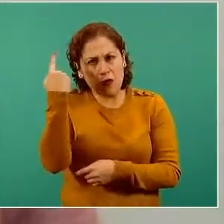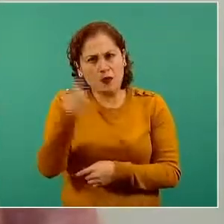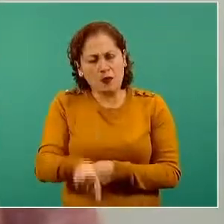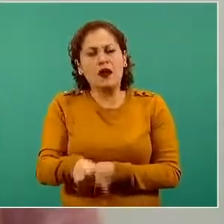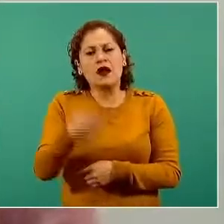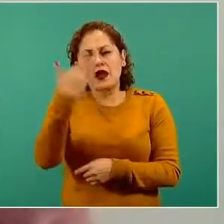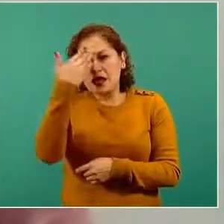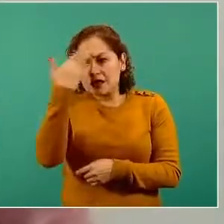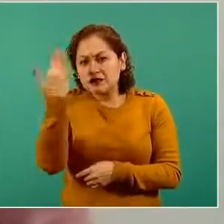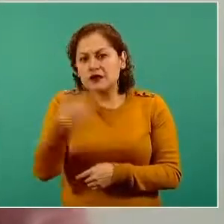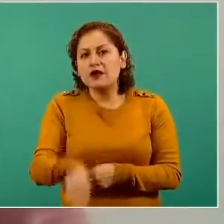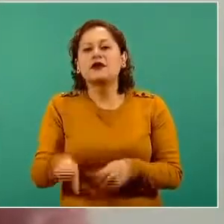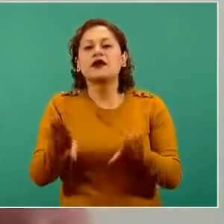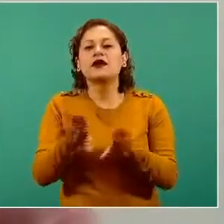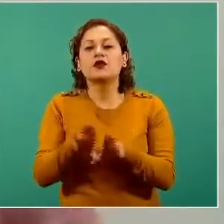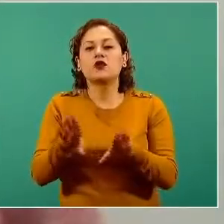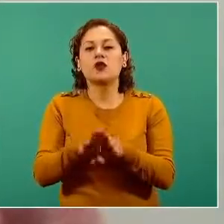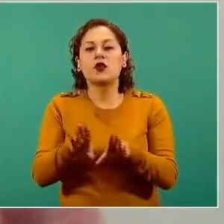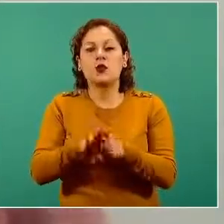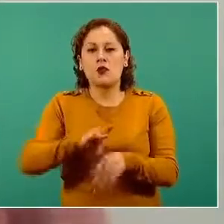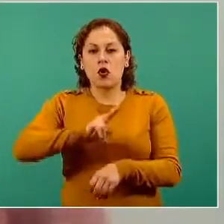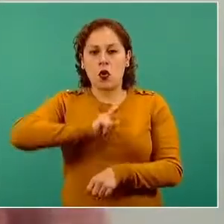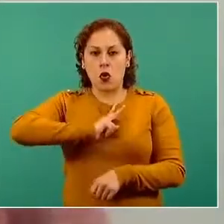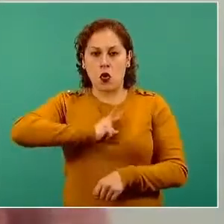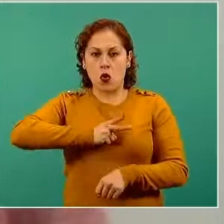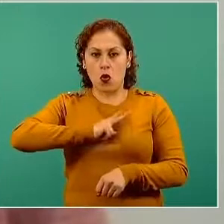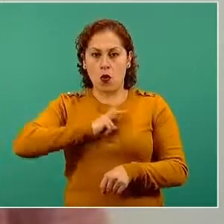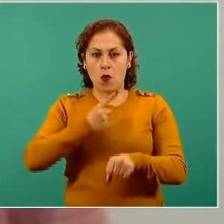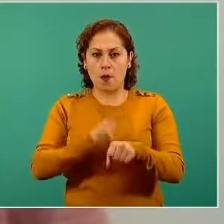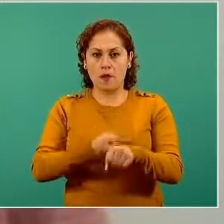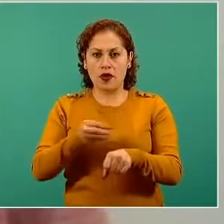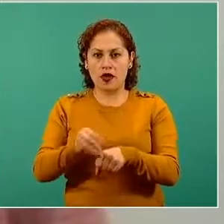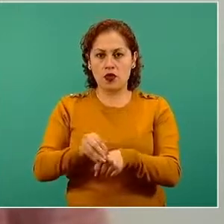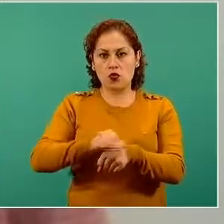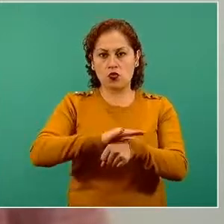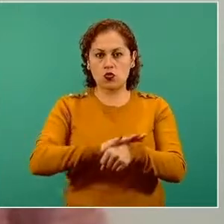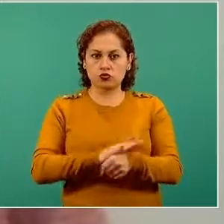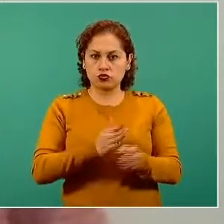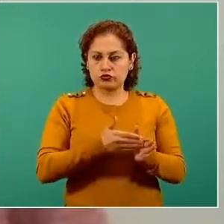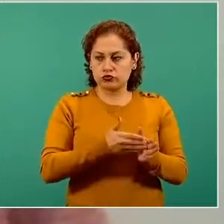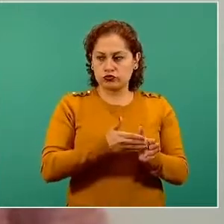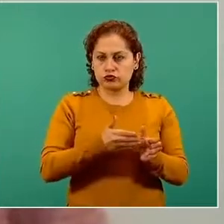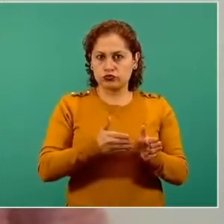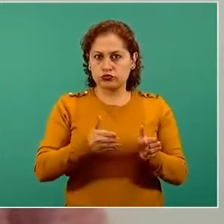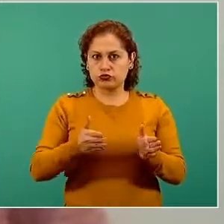a pesar del tiempo transcurrido. O sea, ¿qué se sabe del virus que nos